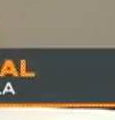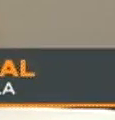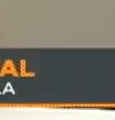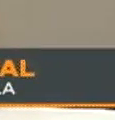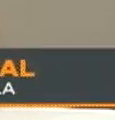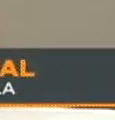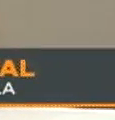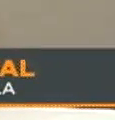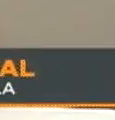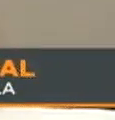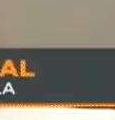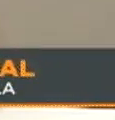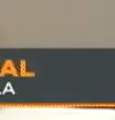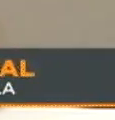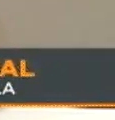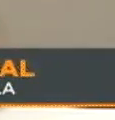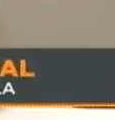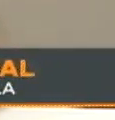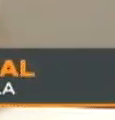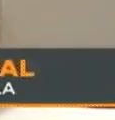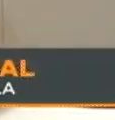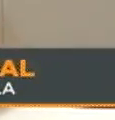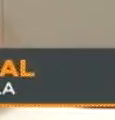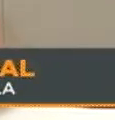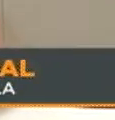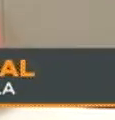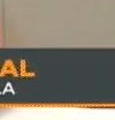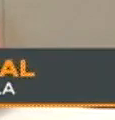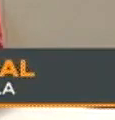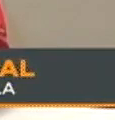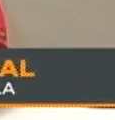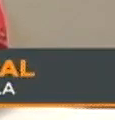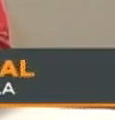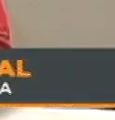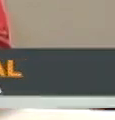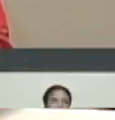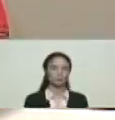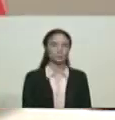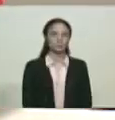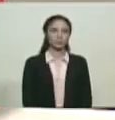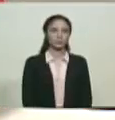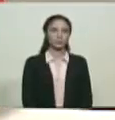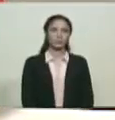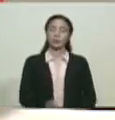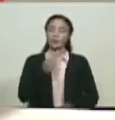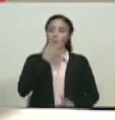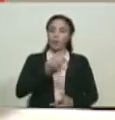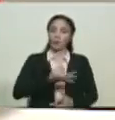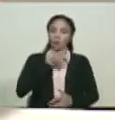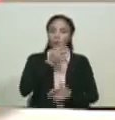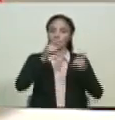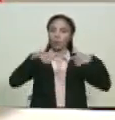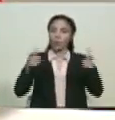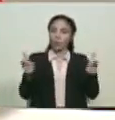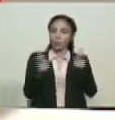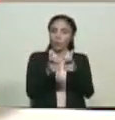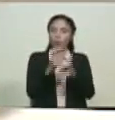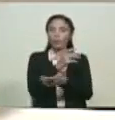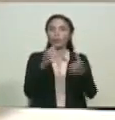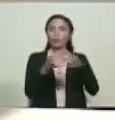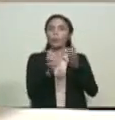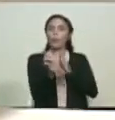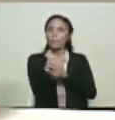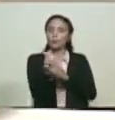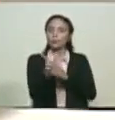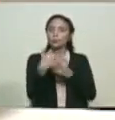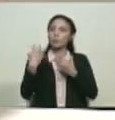la reunión el partido socialista unido de venezuela la dirección nacional con tu compañero presidente nicolás